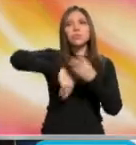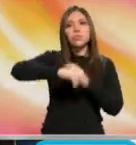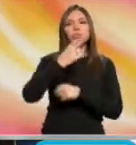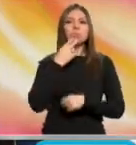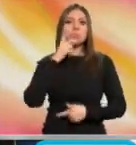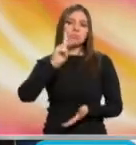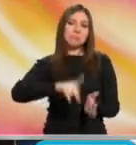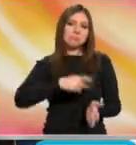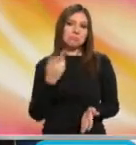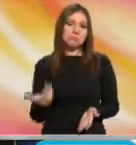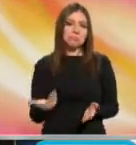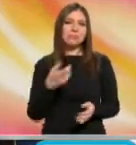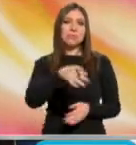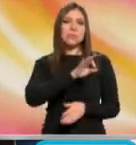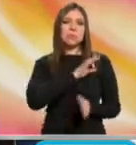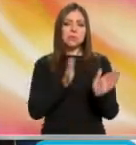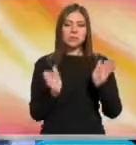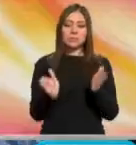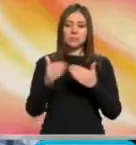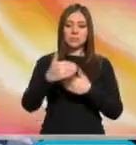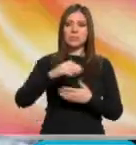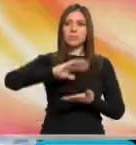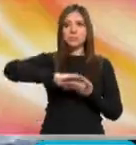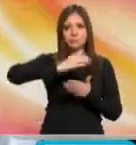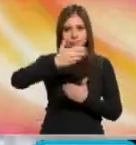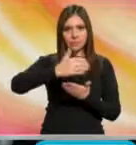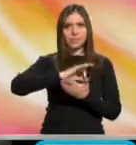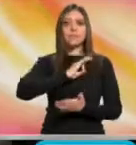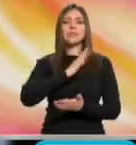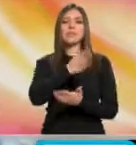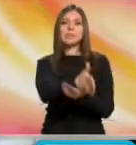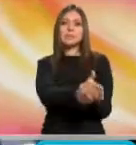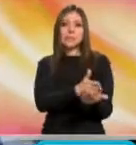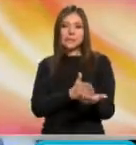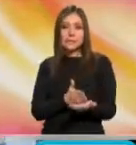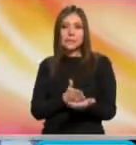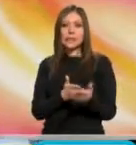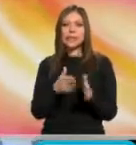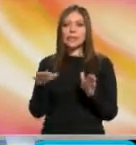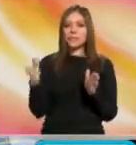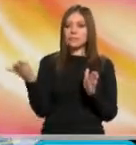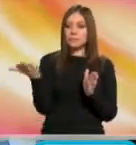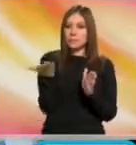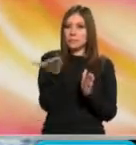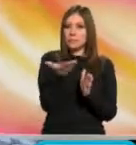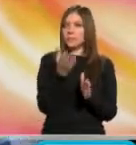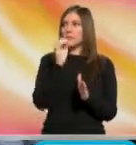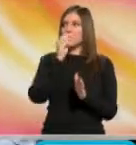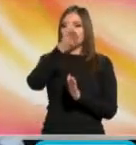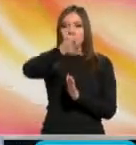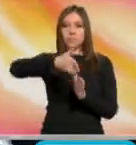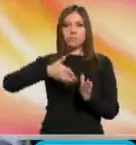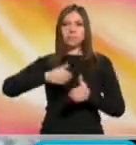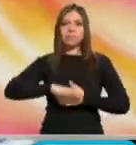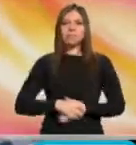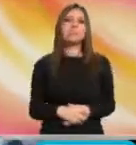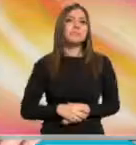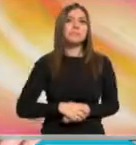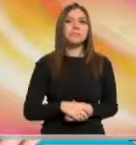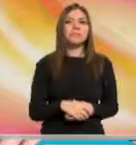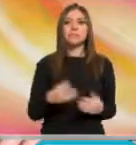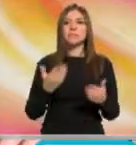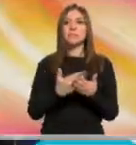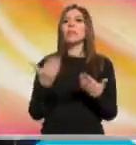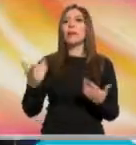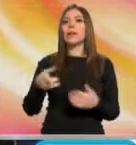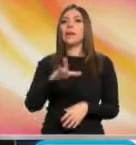ser un envase Tetra Pak, también cortado a la mitad, Sí. por abajo, a lo largo. No, bueno. Entonces, pero bueno. Y en esta ocasión tenemos